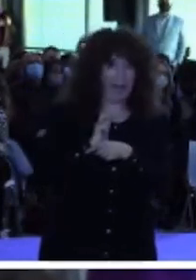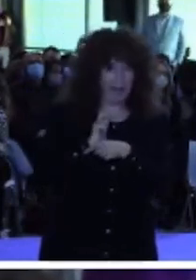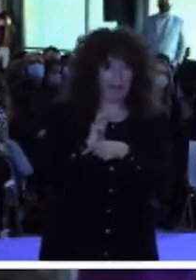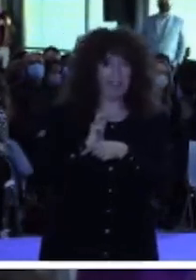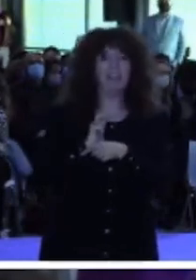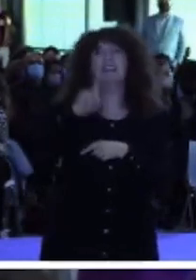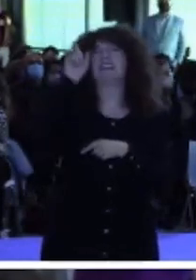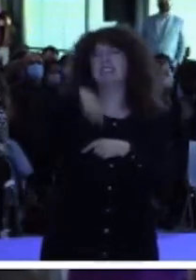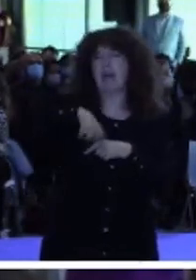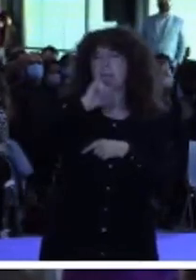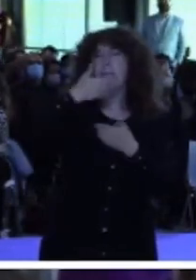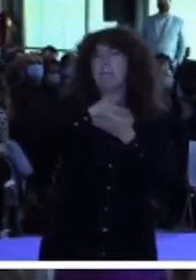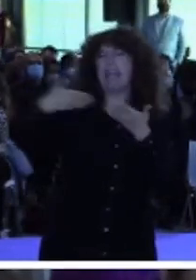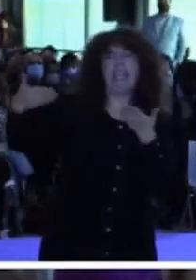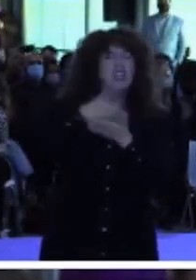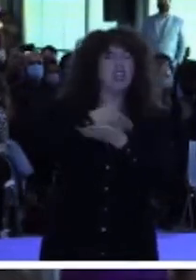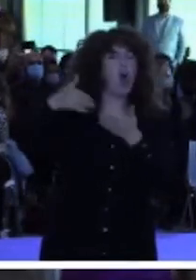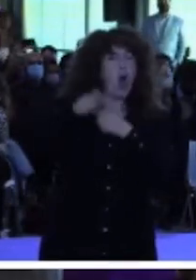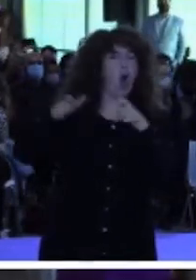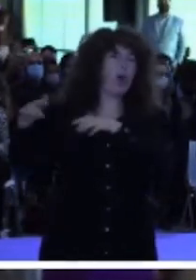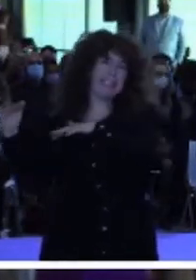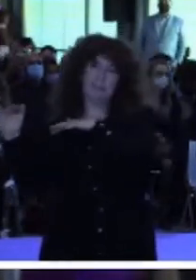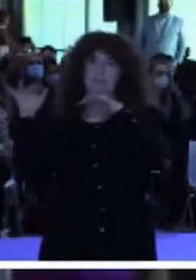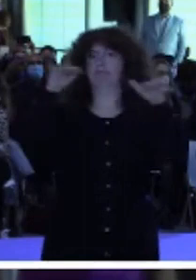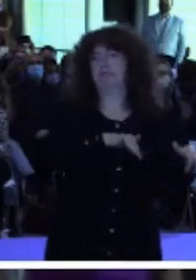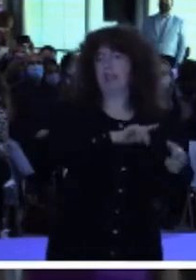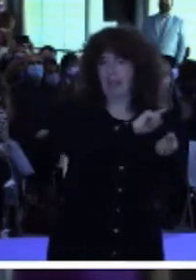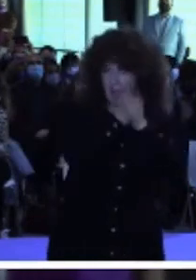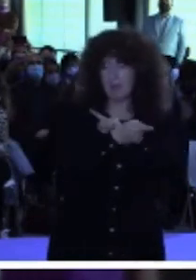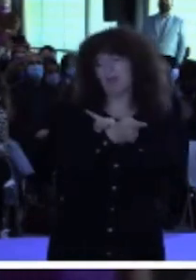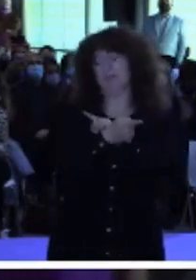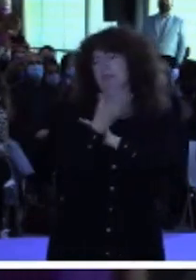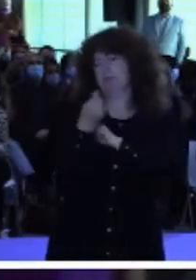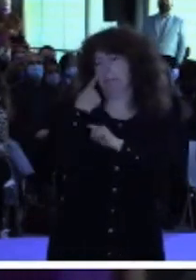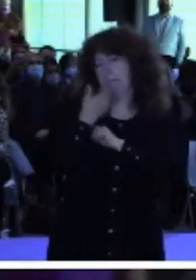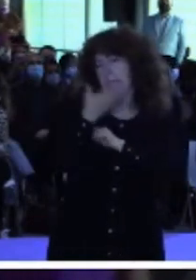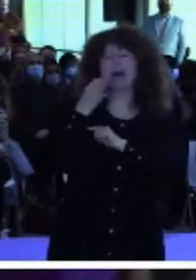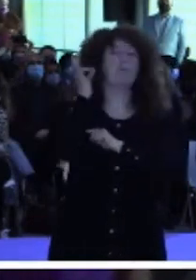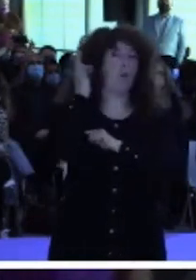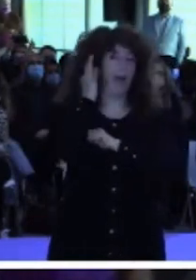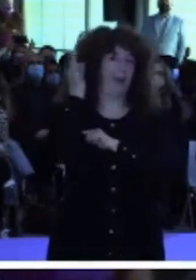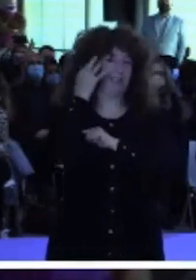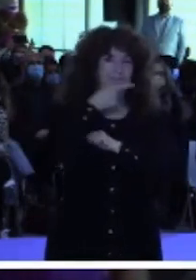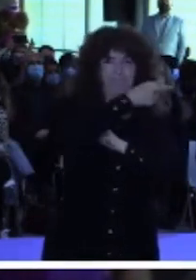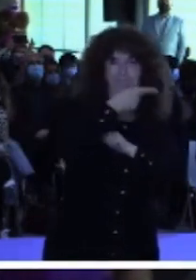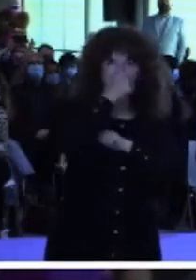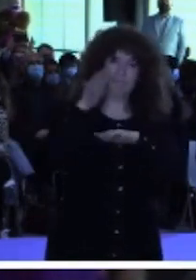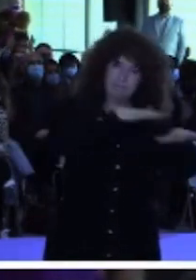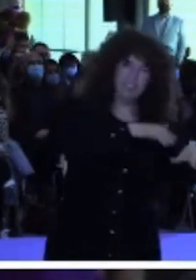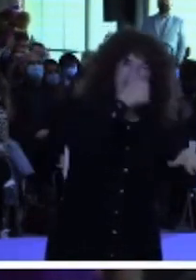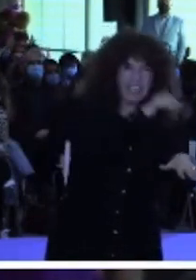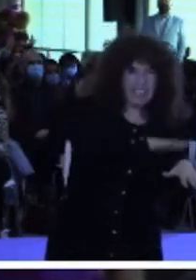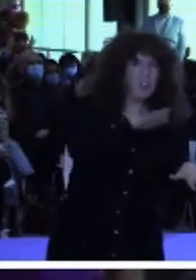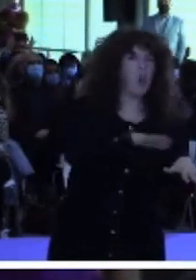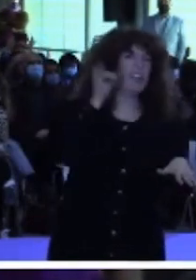hubiese millones de desplazados, más bien desplazadas, porque ese rostro es el de las mujeres y las niñas y los